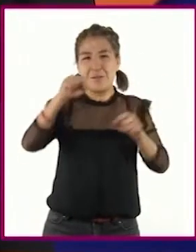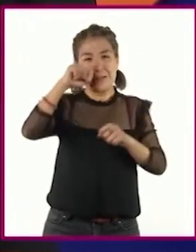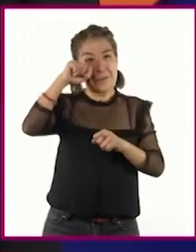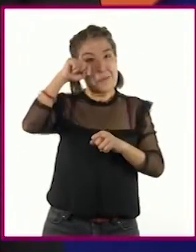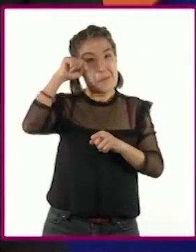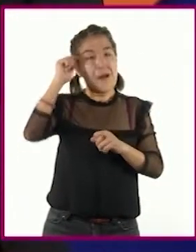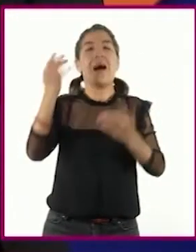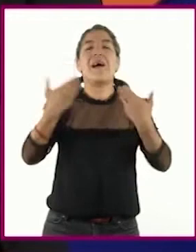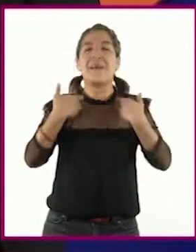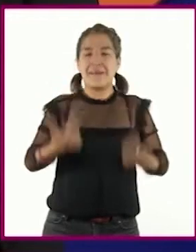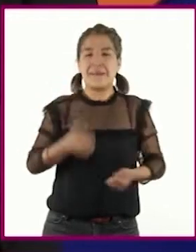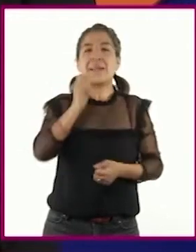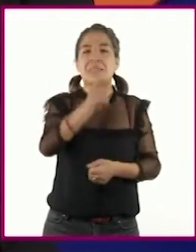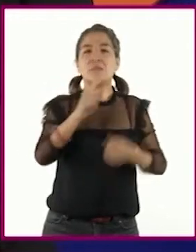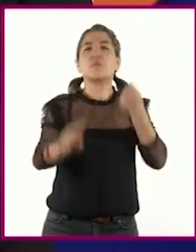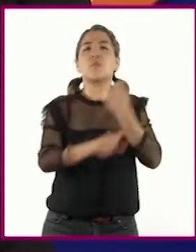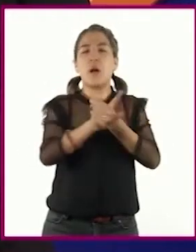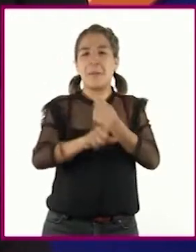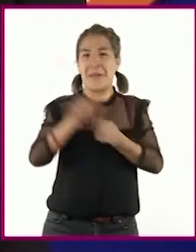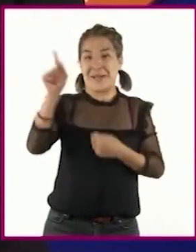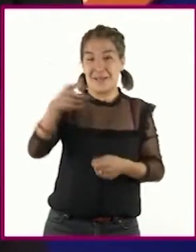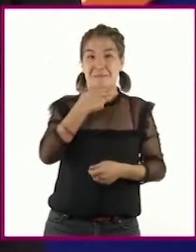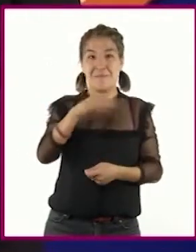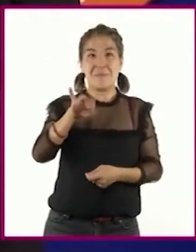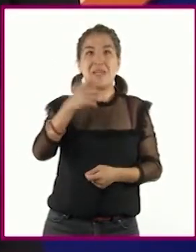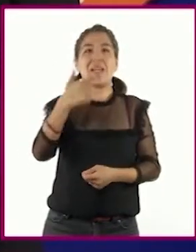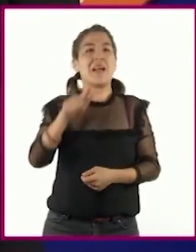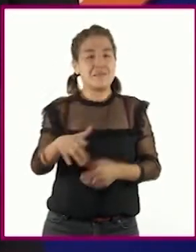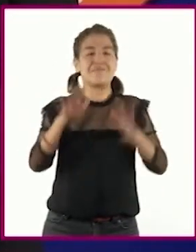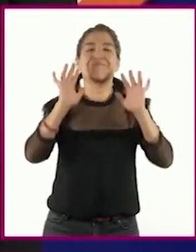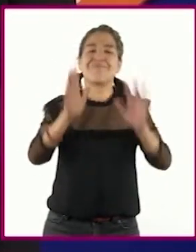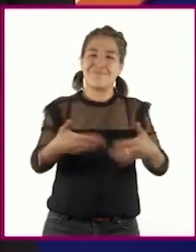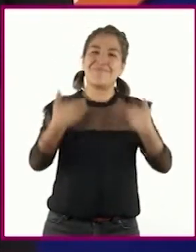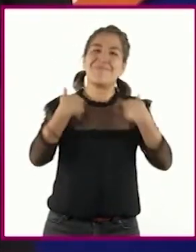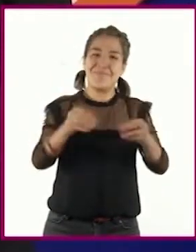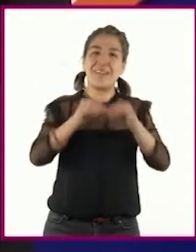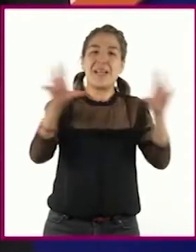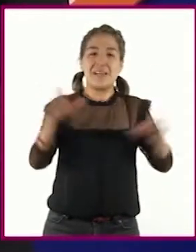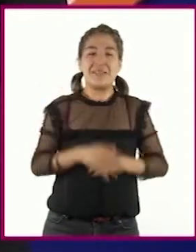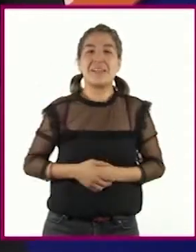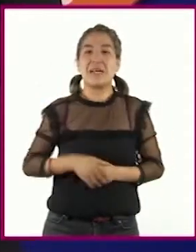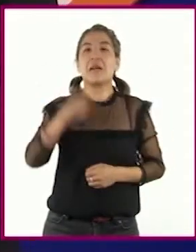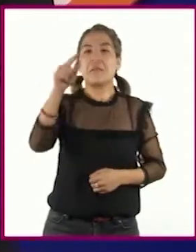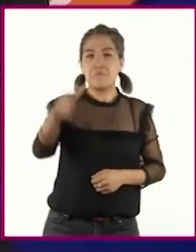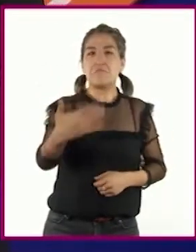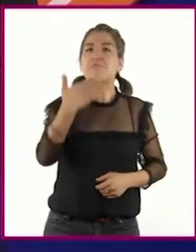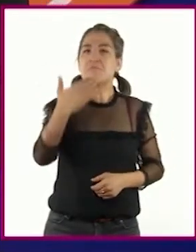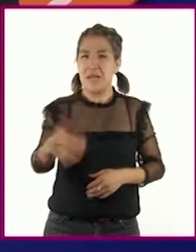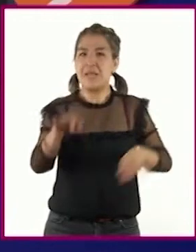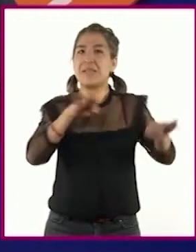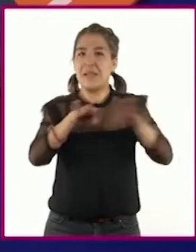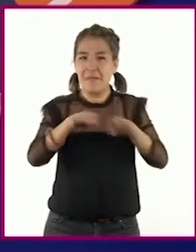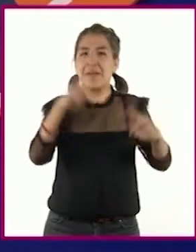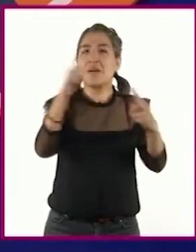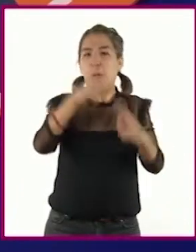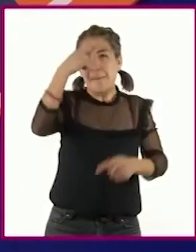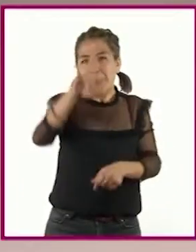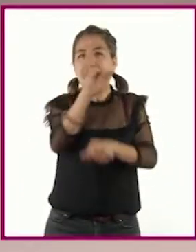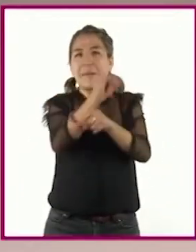entiendo. Creo que el problema de Miguel es muy claro. Hizo muy buen trabajo en